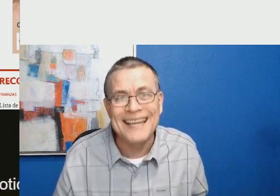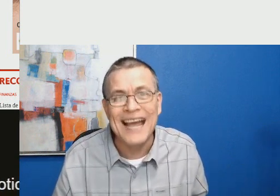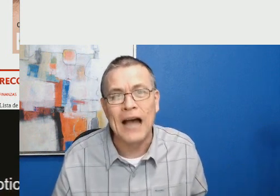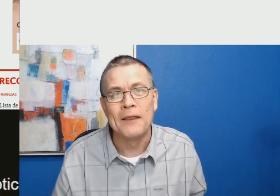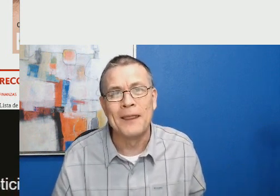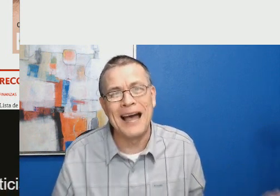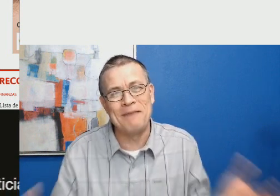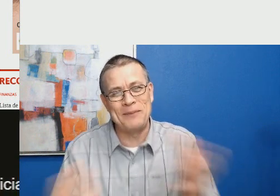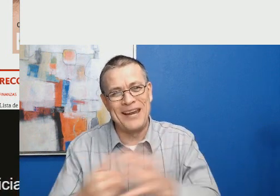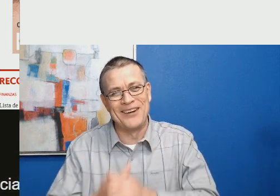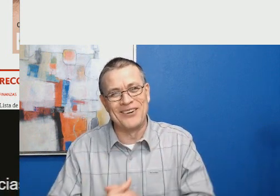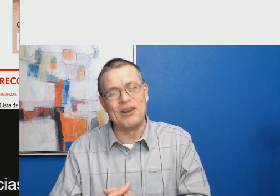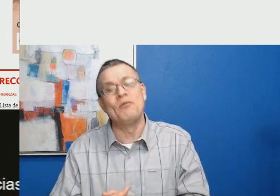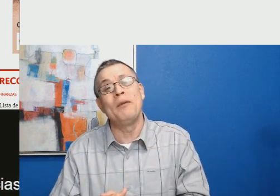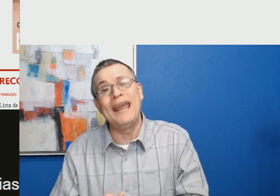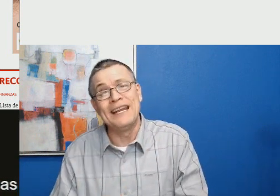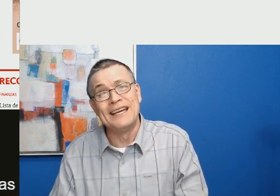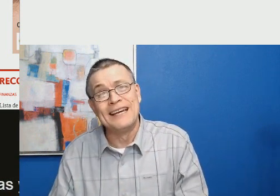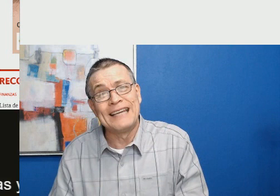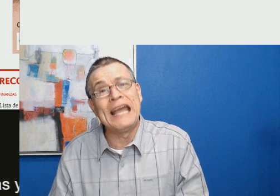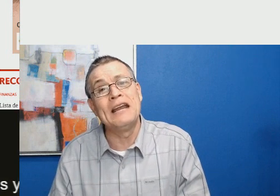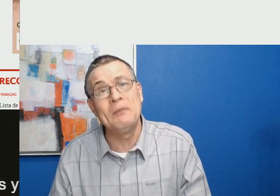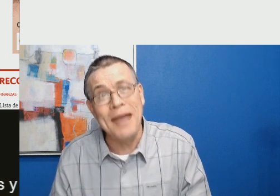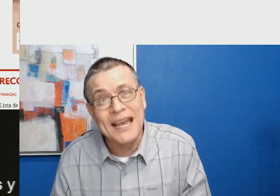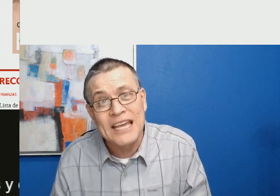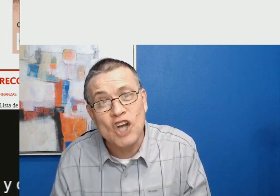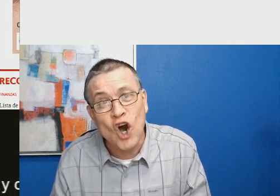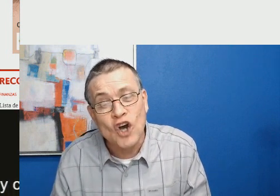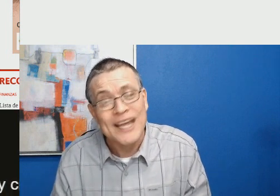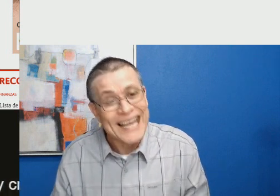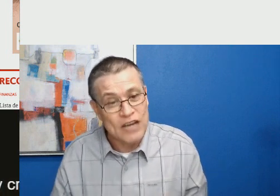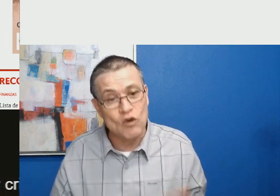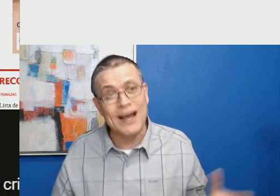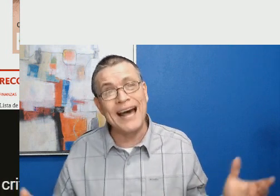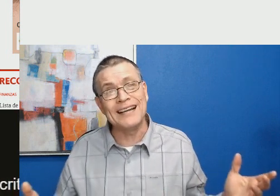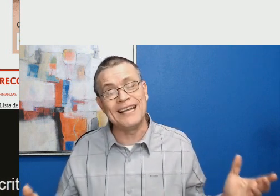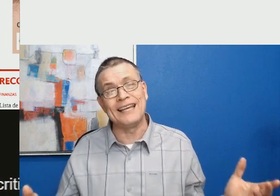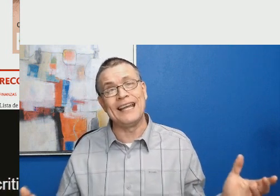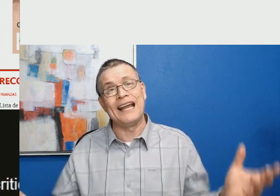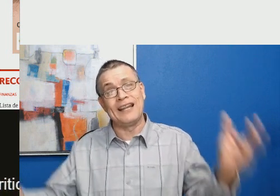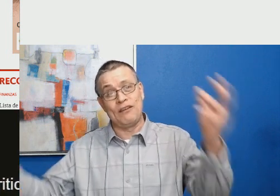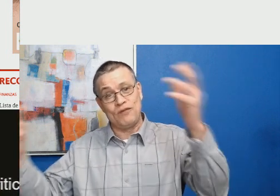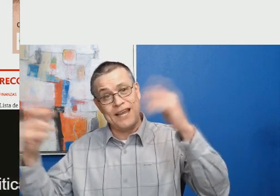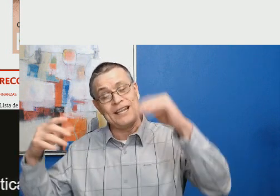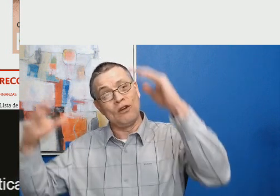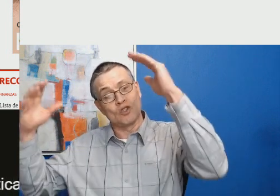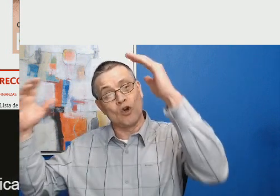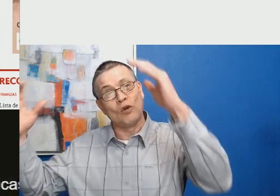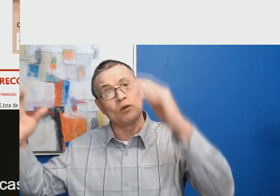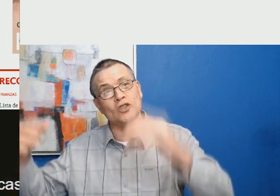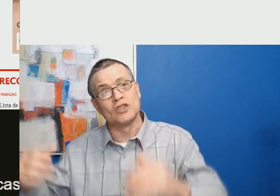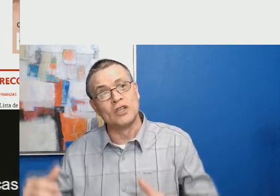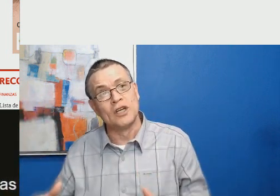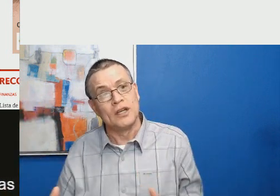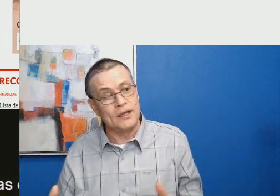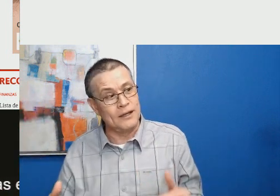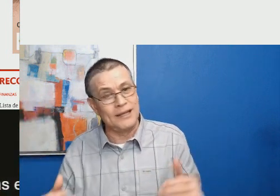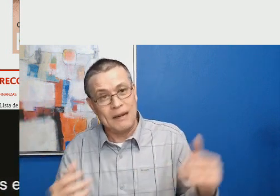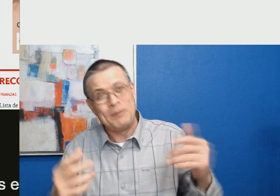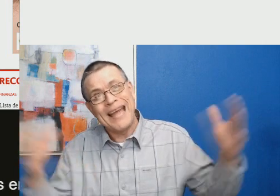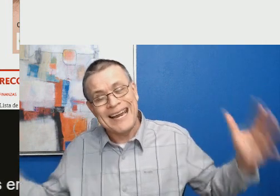energía pero como ven que en mexico en lugar de que la defiendan los corruptos